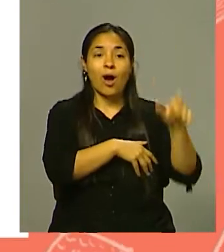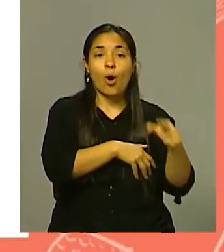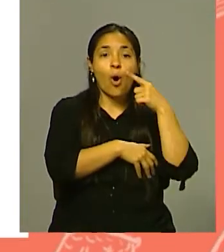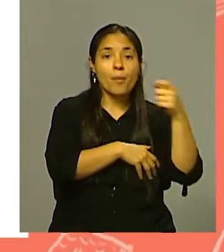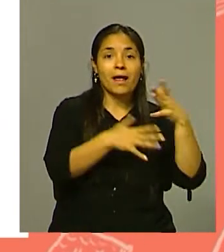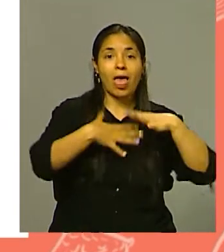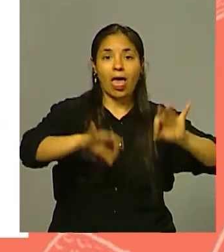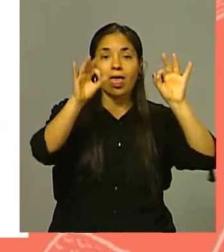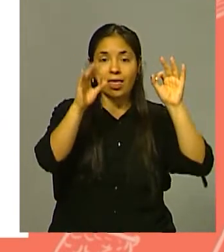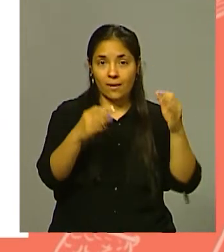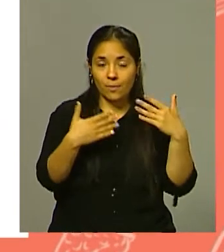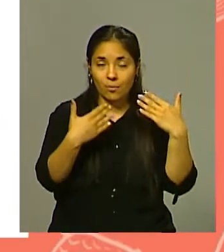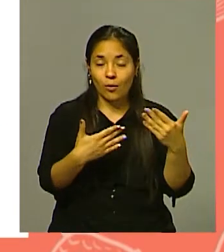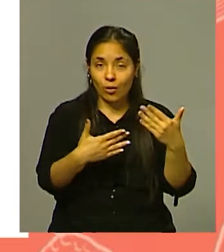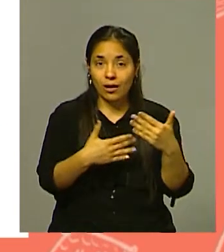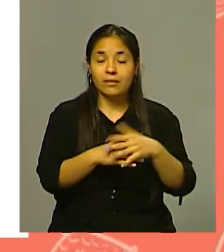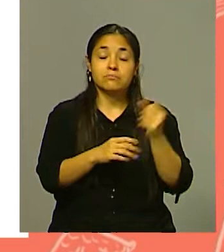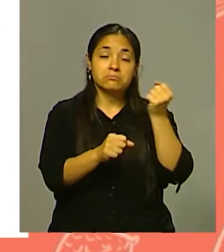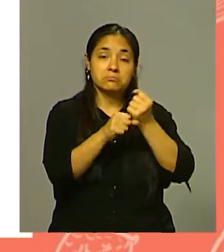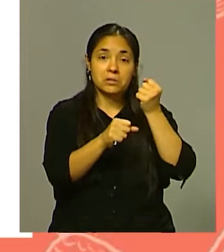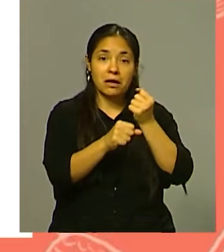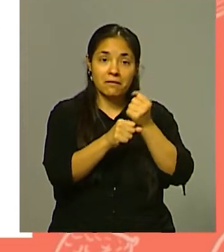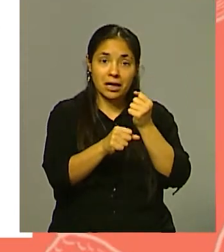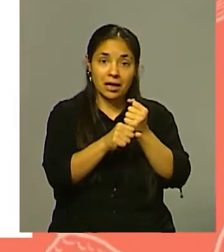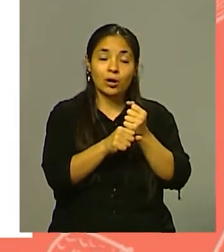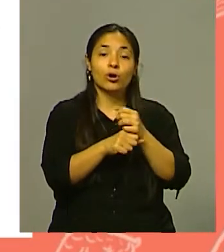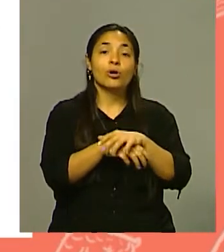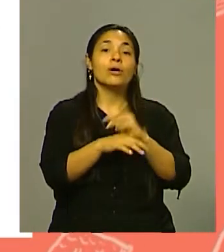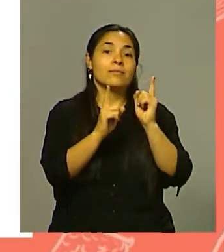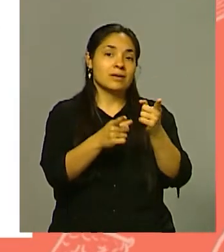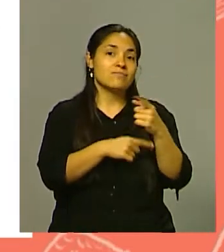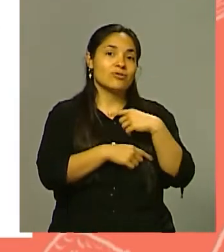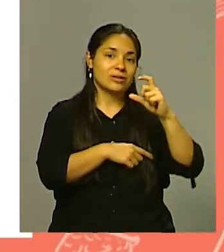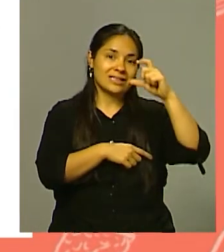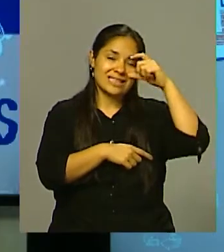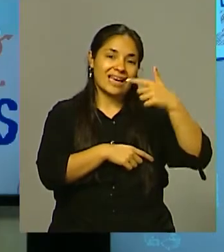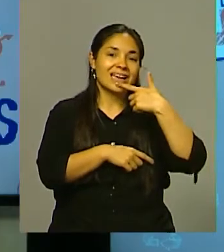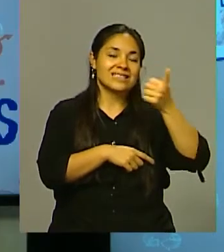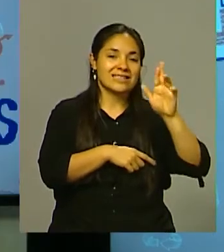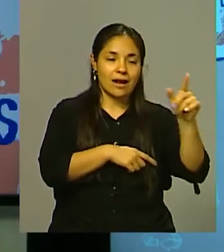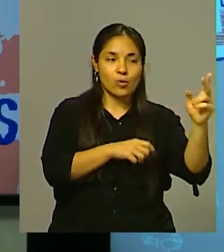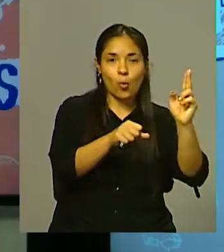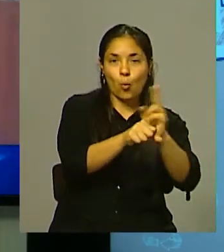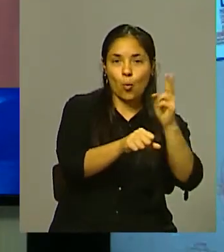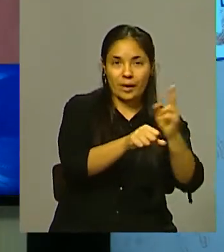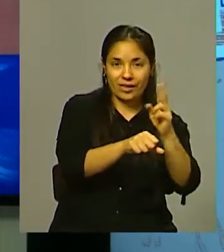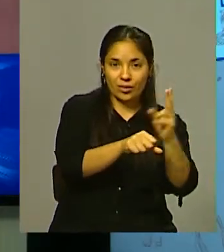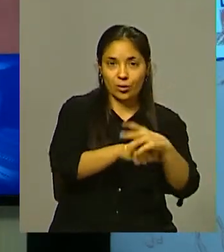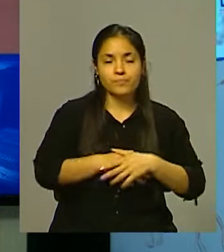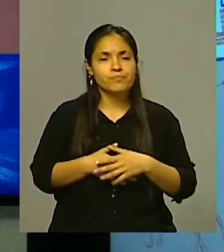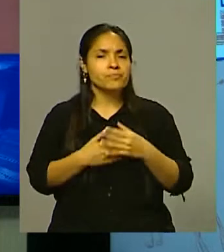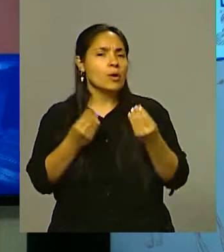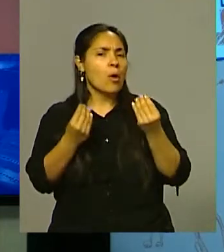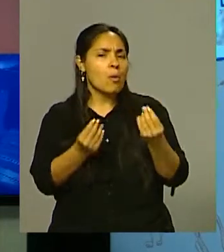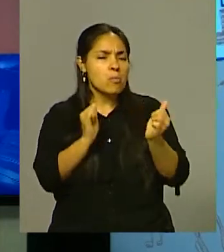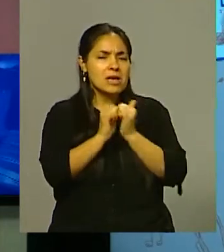gracias a la labor ingente de César Orquín. ¿Cómo se da la historia de César?